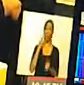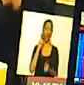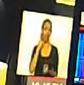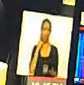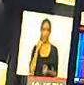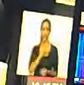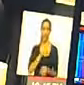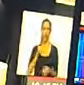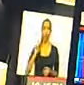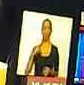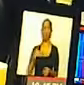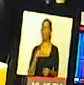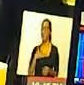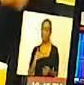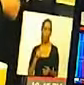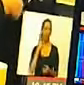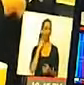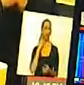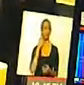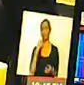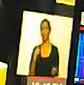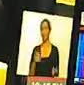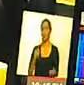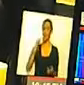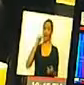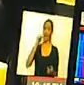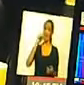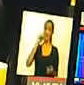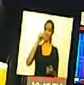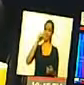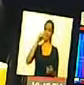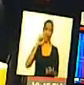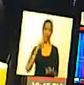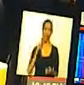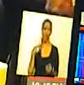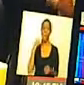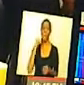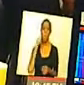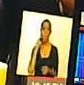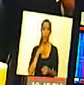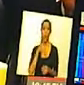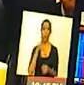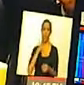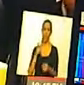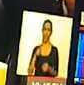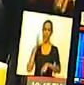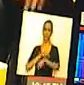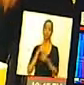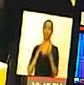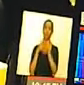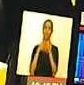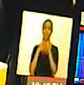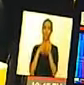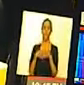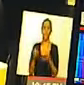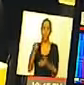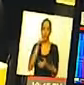señor Uribe, como está acostumbrado el señor Aznar, como está acostumbrado la política de los halcones norteamericanos, que para tratar